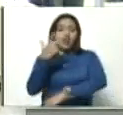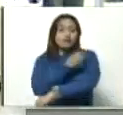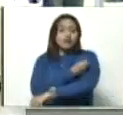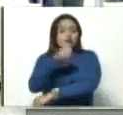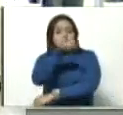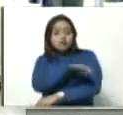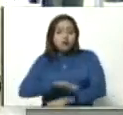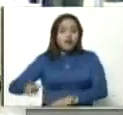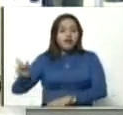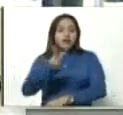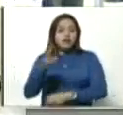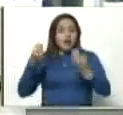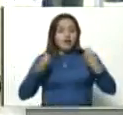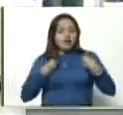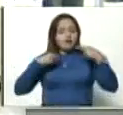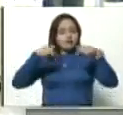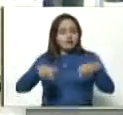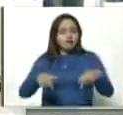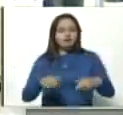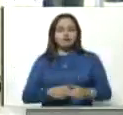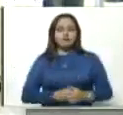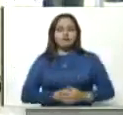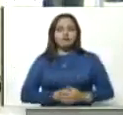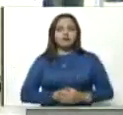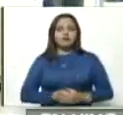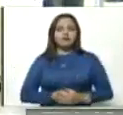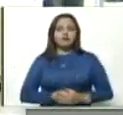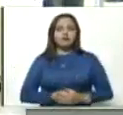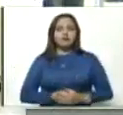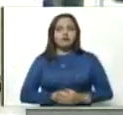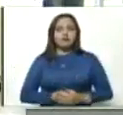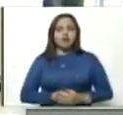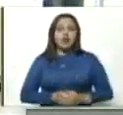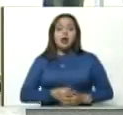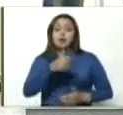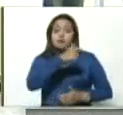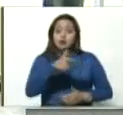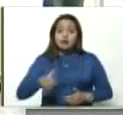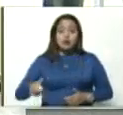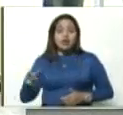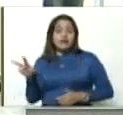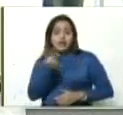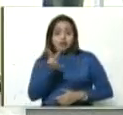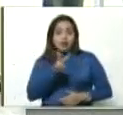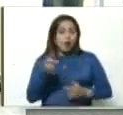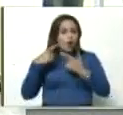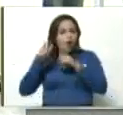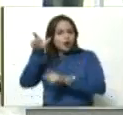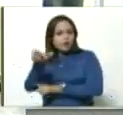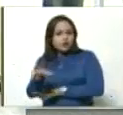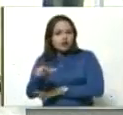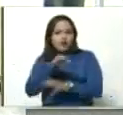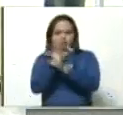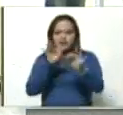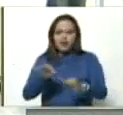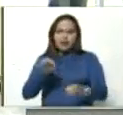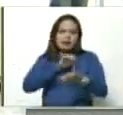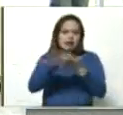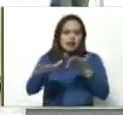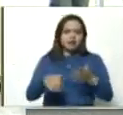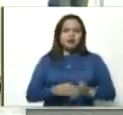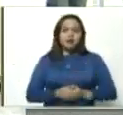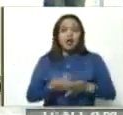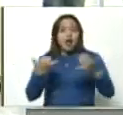país, venezolanos, venezolanas y otras personas, de manera gratuita. Nos encontramos en este momento en un